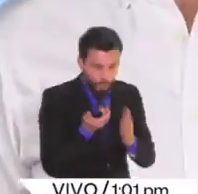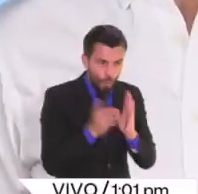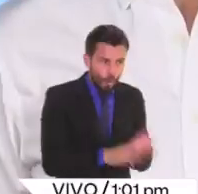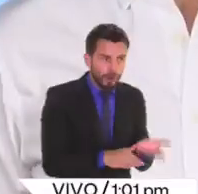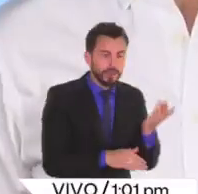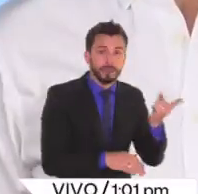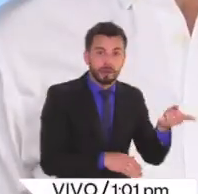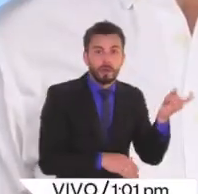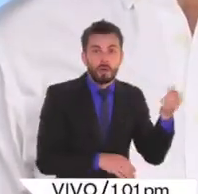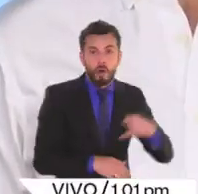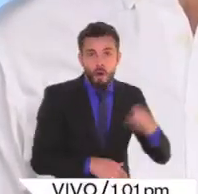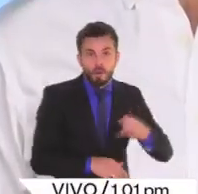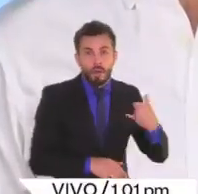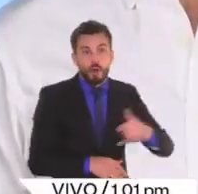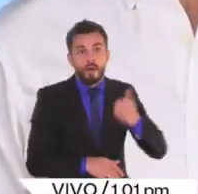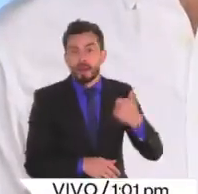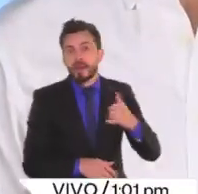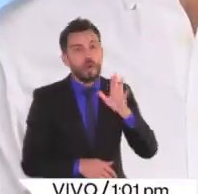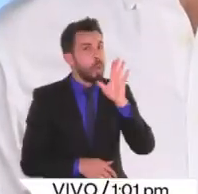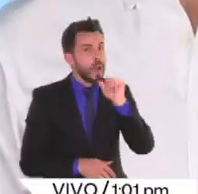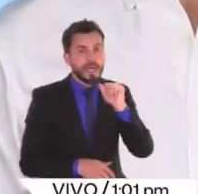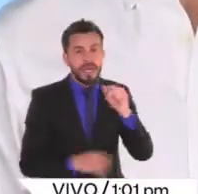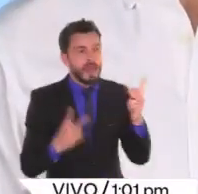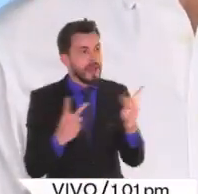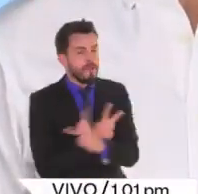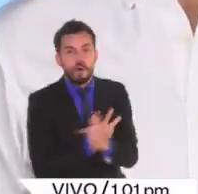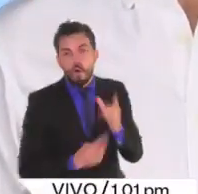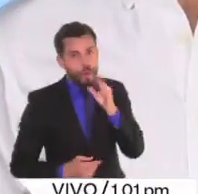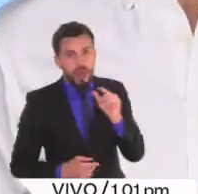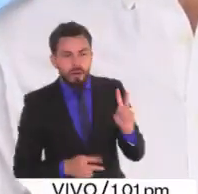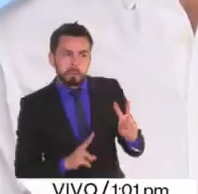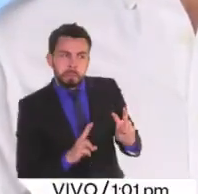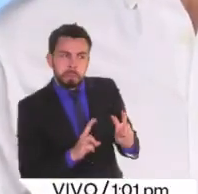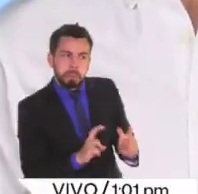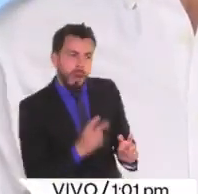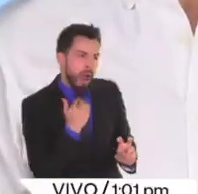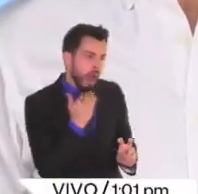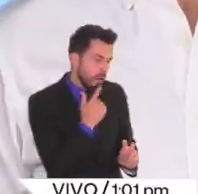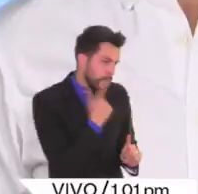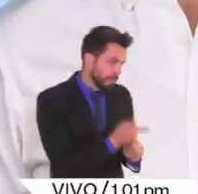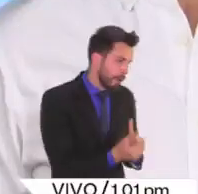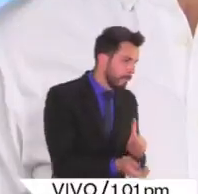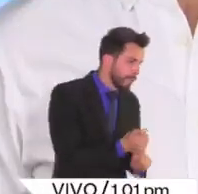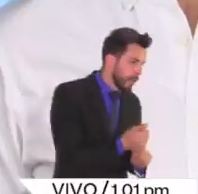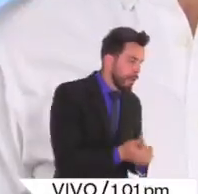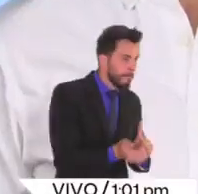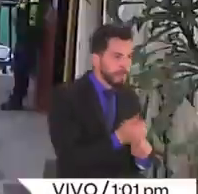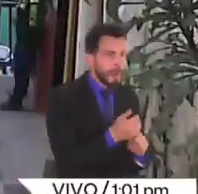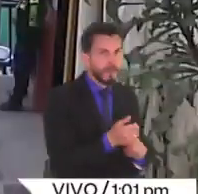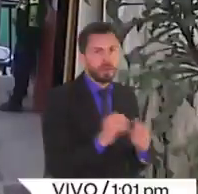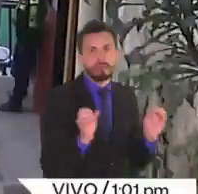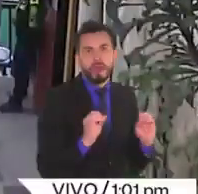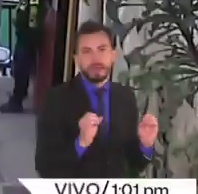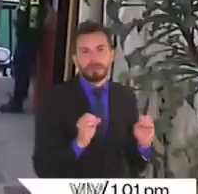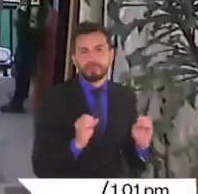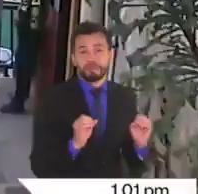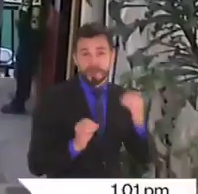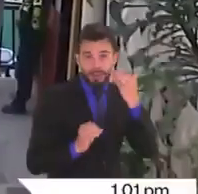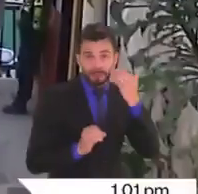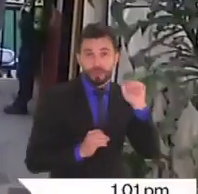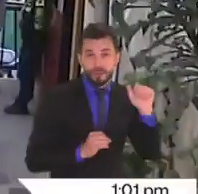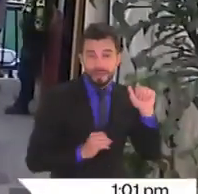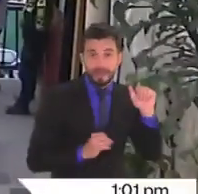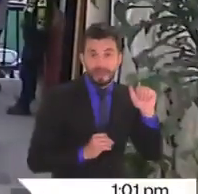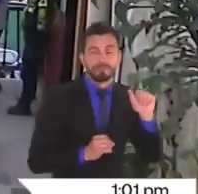elementos digamos de violencia que podamos haber advertido la inspección del lugar de los hechos la mujer tenía